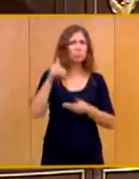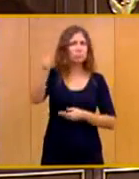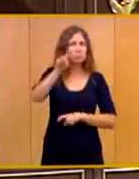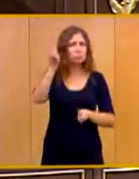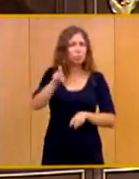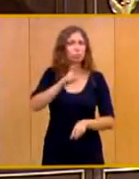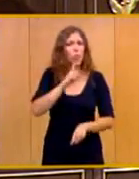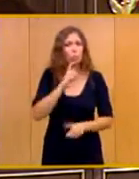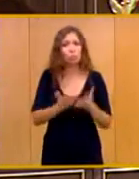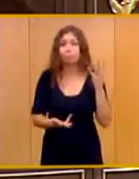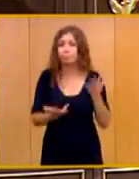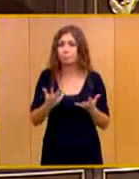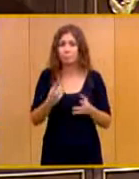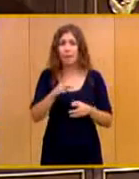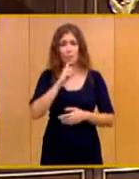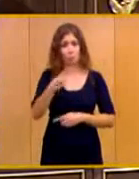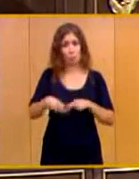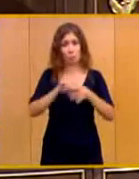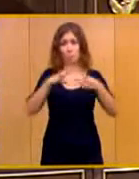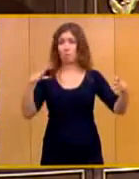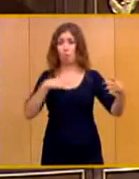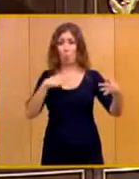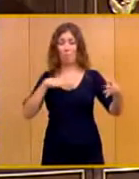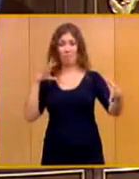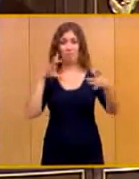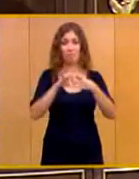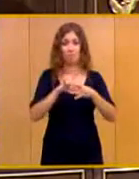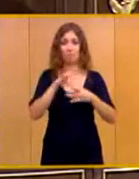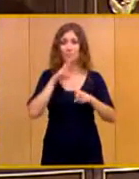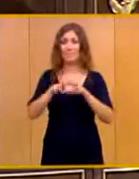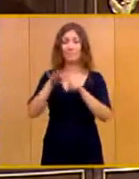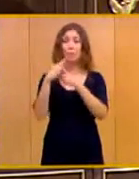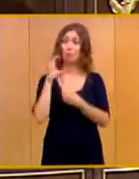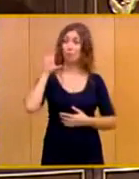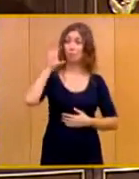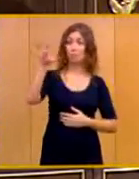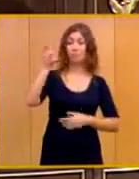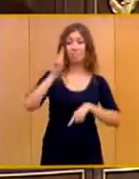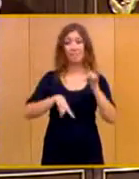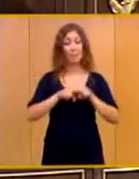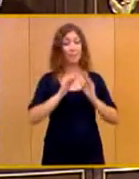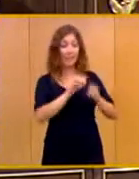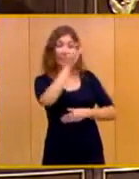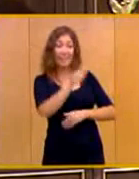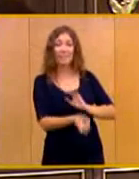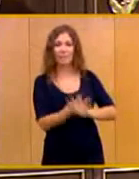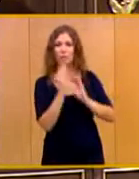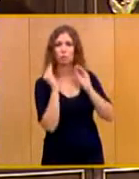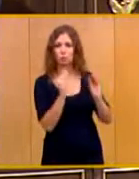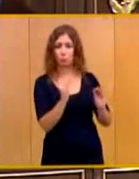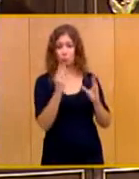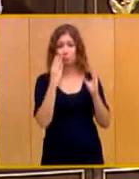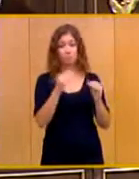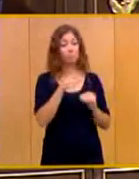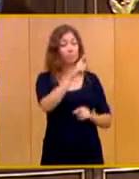cuestiones inseparables, porque el Estado de la nación es el que su señoría ha creado, es la herencia que nos